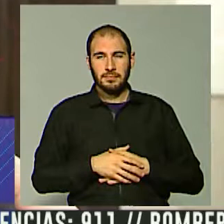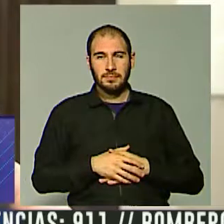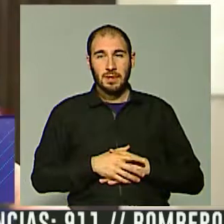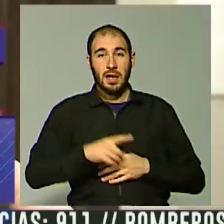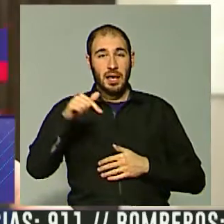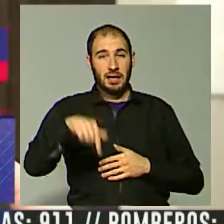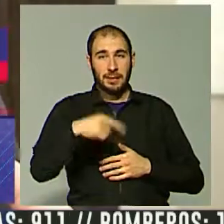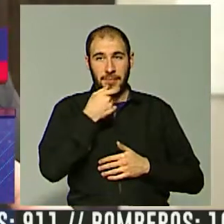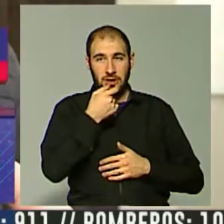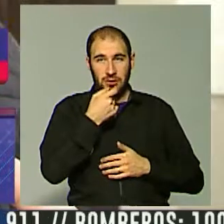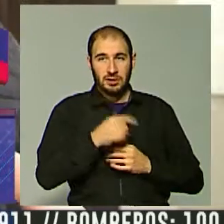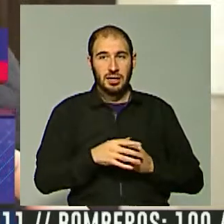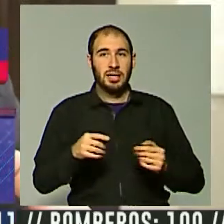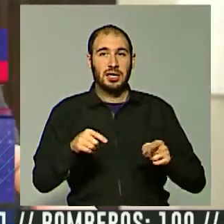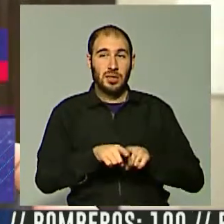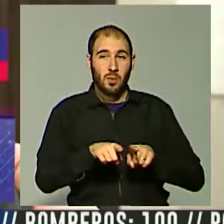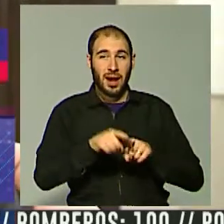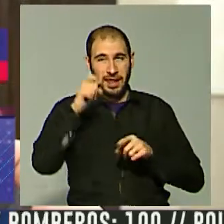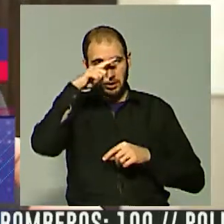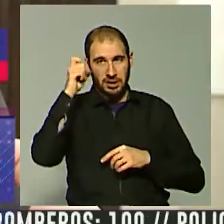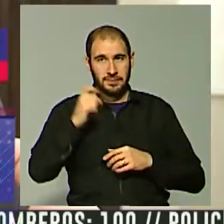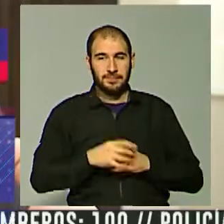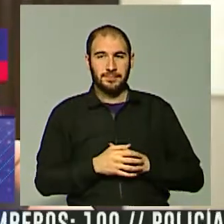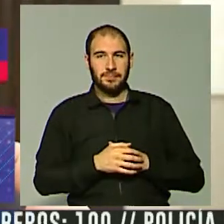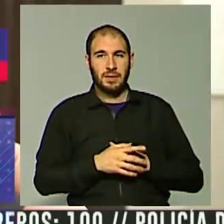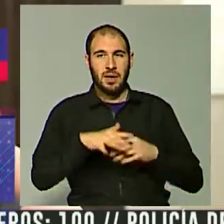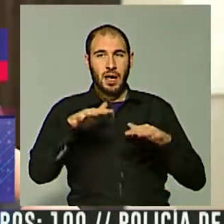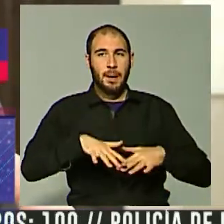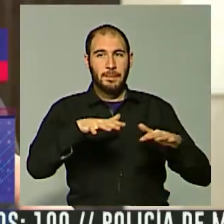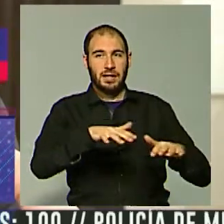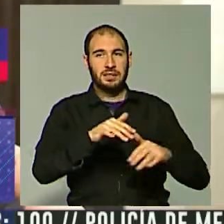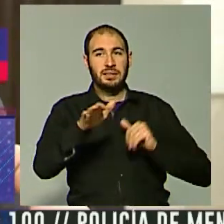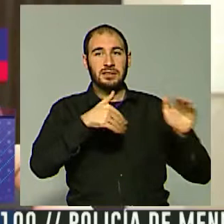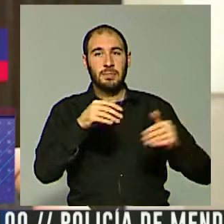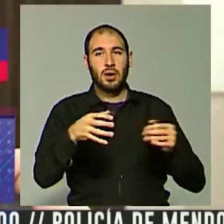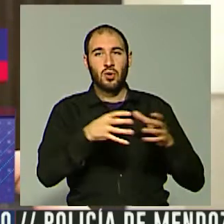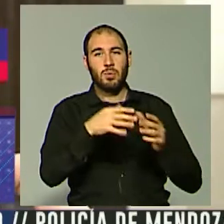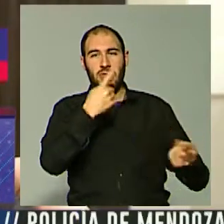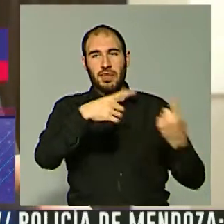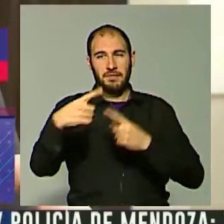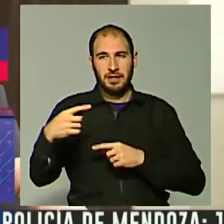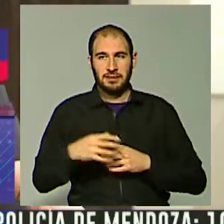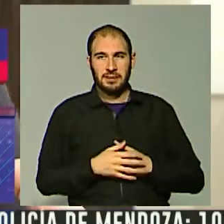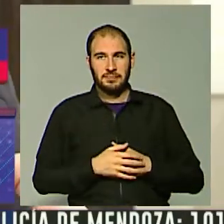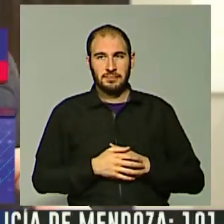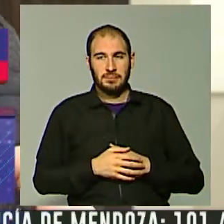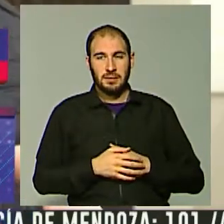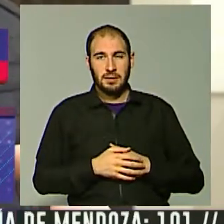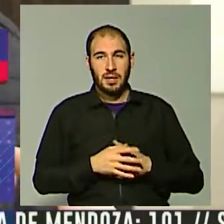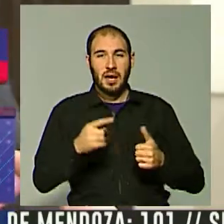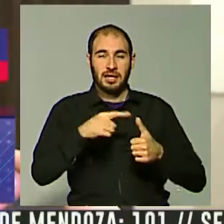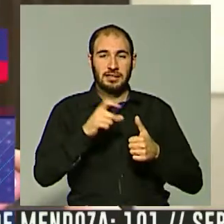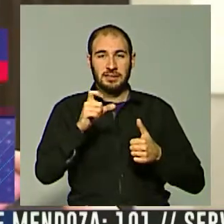Aquí en la provincia de Mendoza, igualmente que a nivel nacional, esta marcha la convocamos diferentes organizaciones, entre las cuales